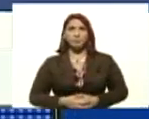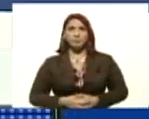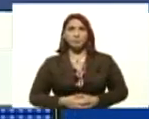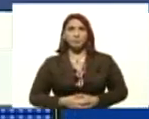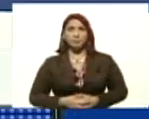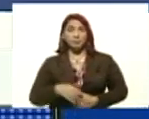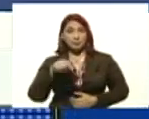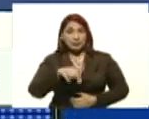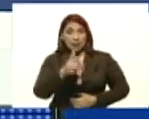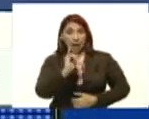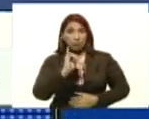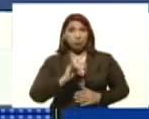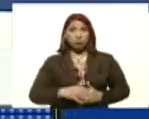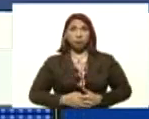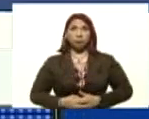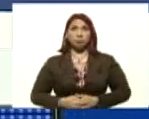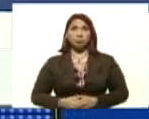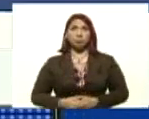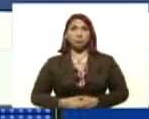Aquí está